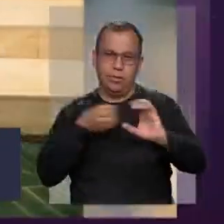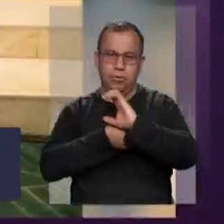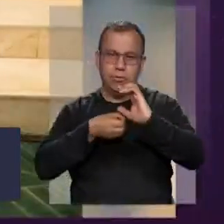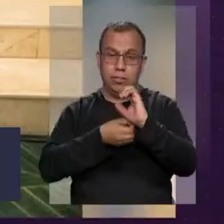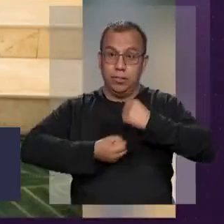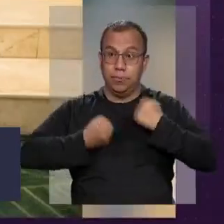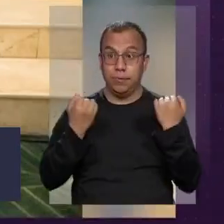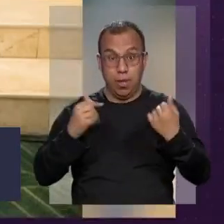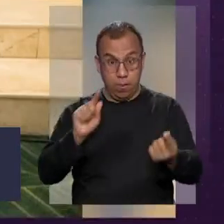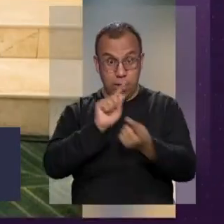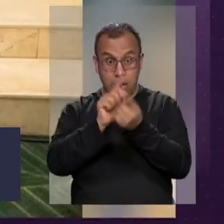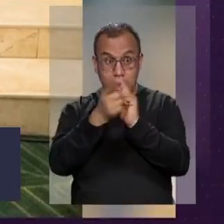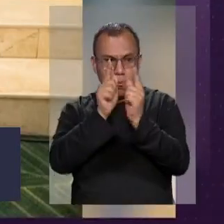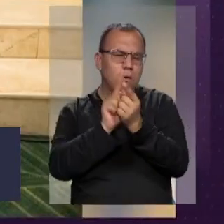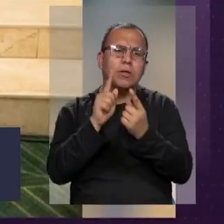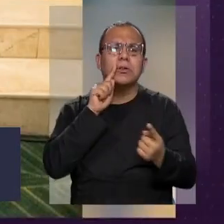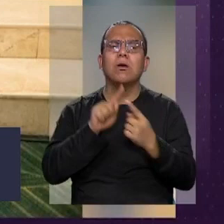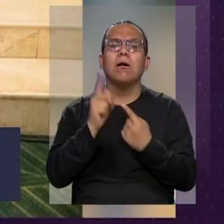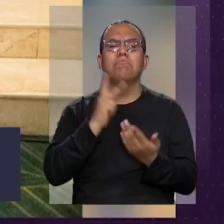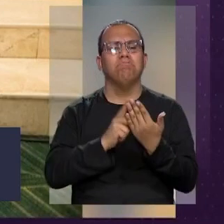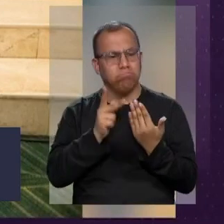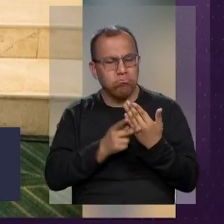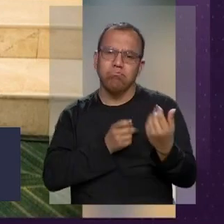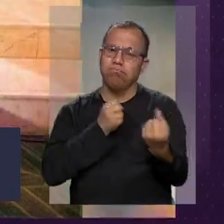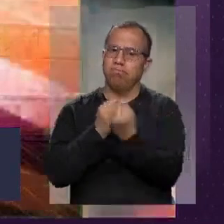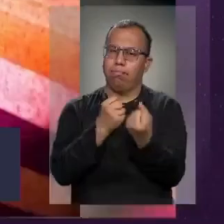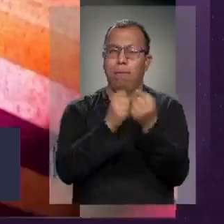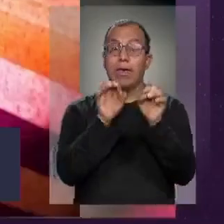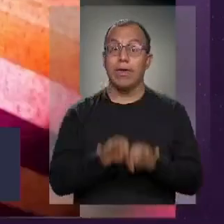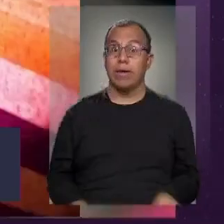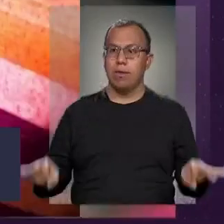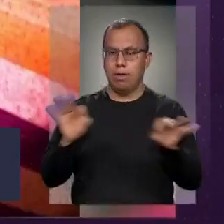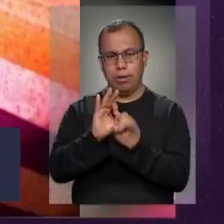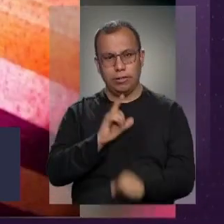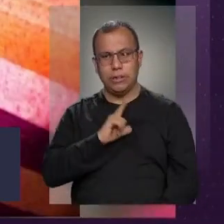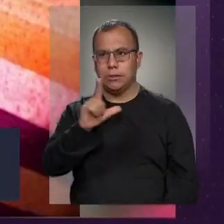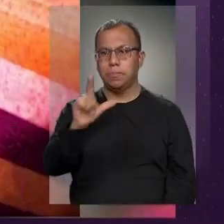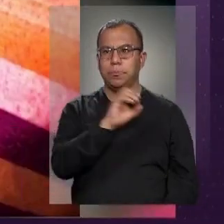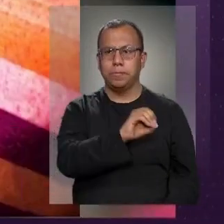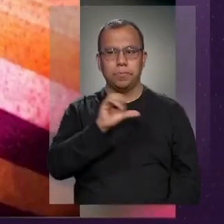Con estos encuentros también se busca apoyar iniciativas importantes de líderes y